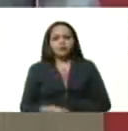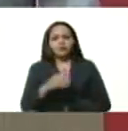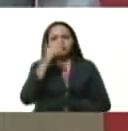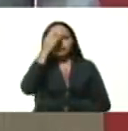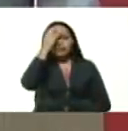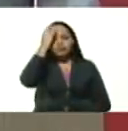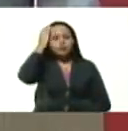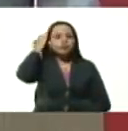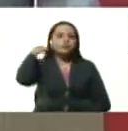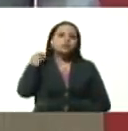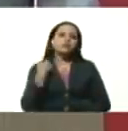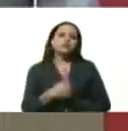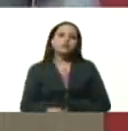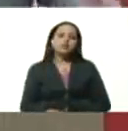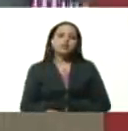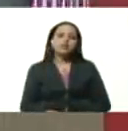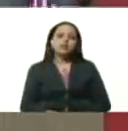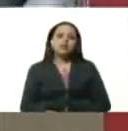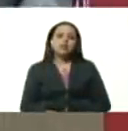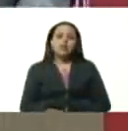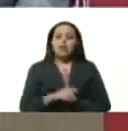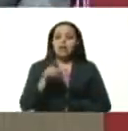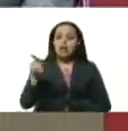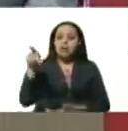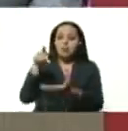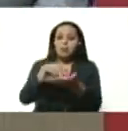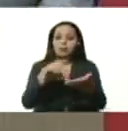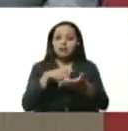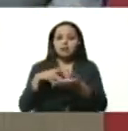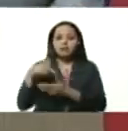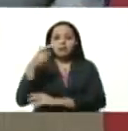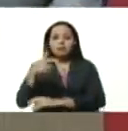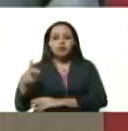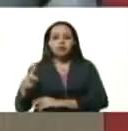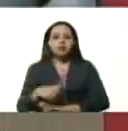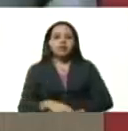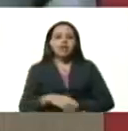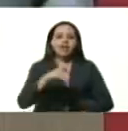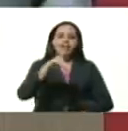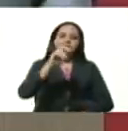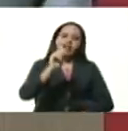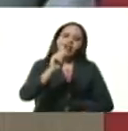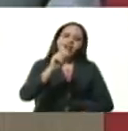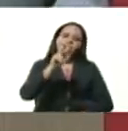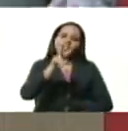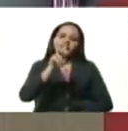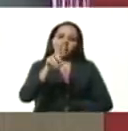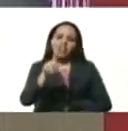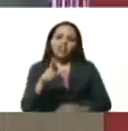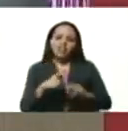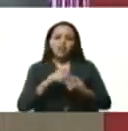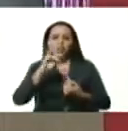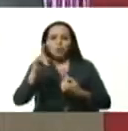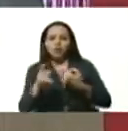tanque de pensamiento si ahí participa Freddy Guevara o Alberto Ravel o Juan Guaidó o Leopoldo López, pero tienen a Leopoldo López como si Leopoldo López